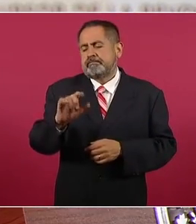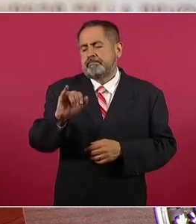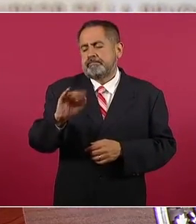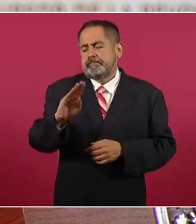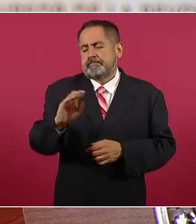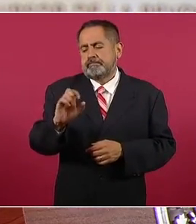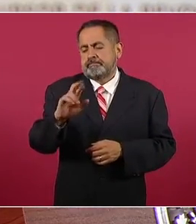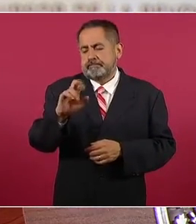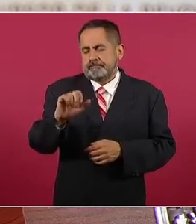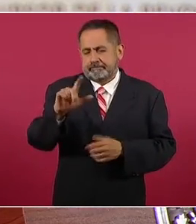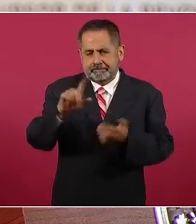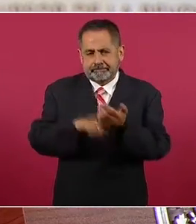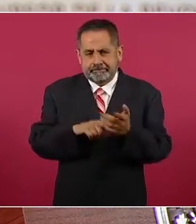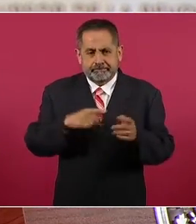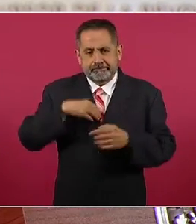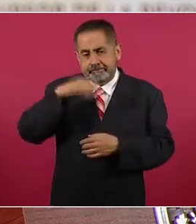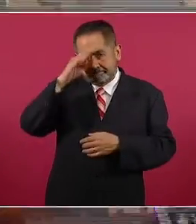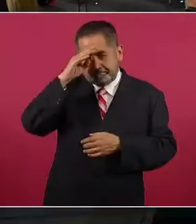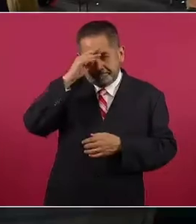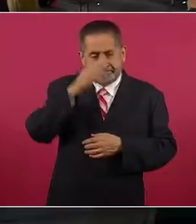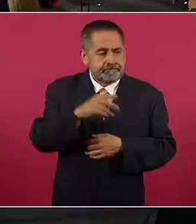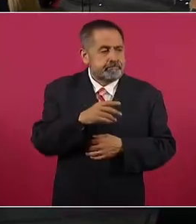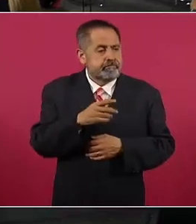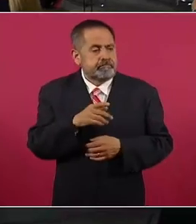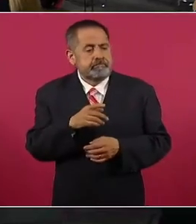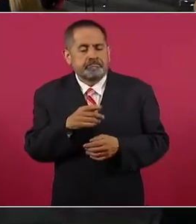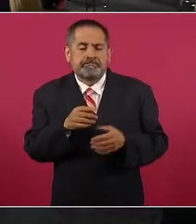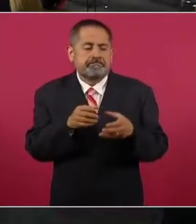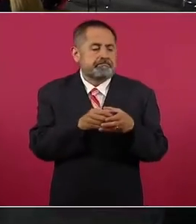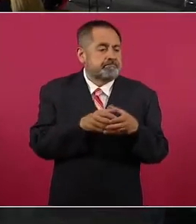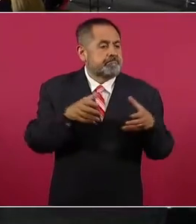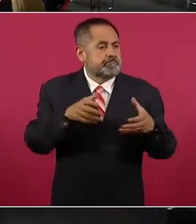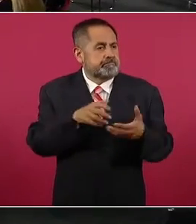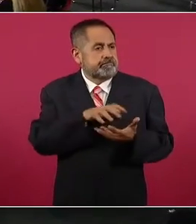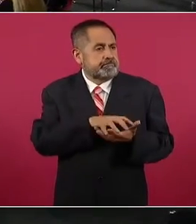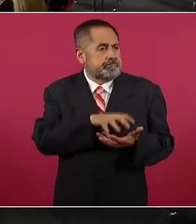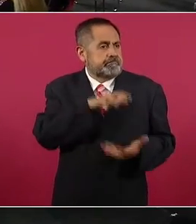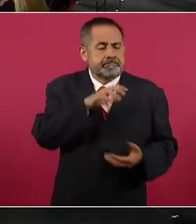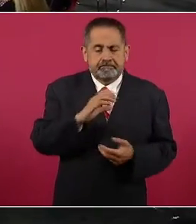solamente se midió crecimiento.